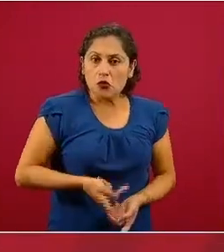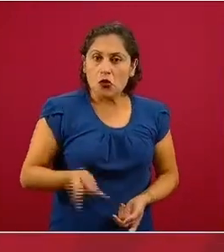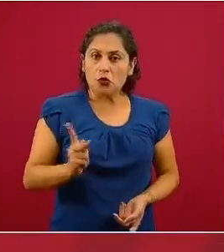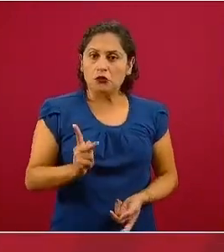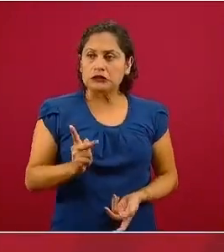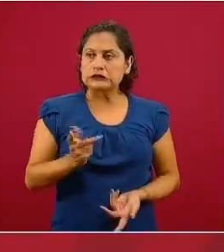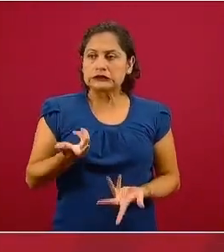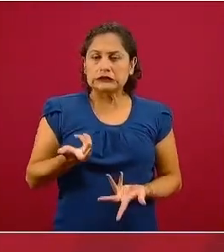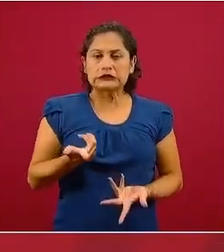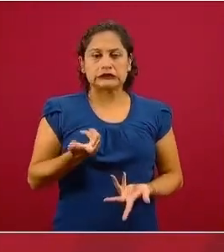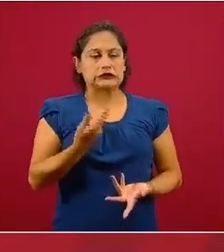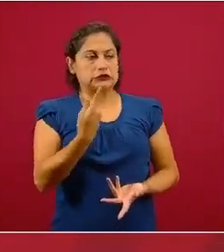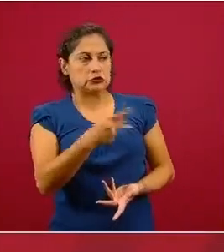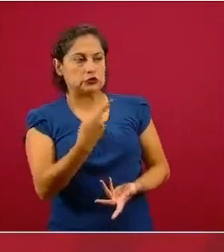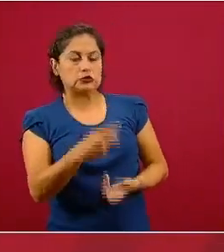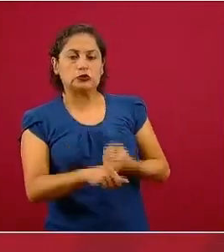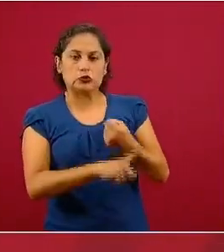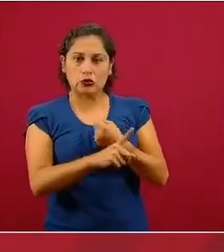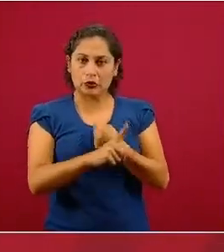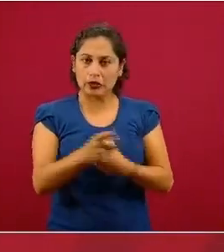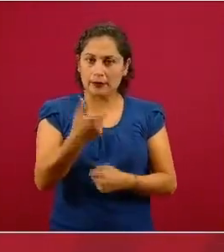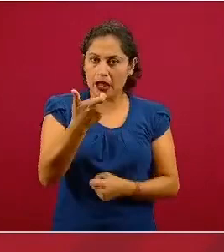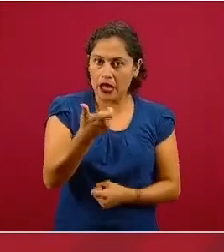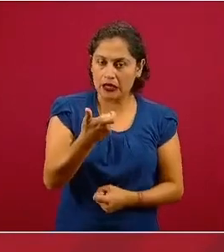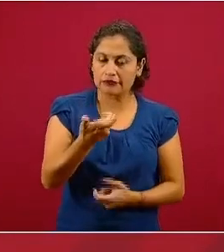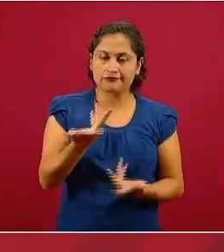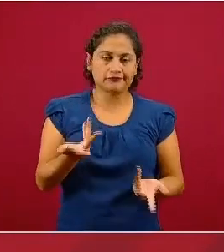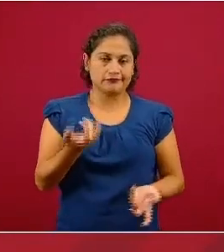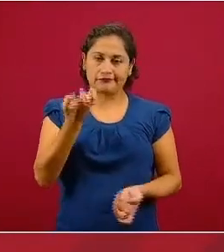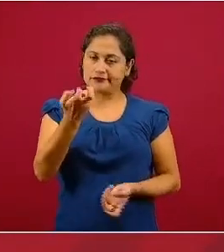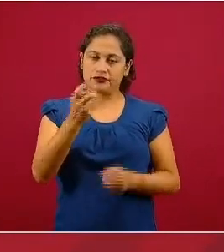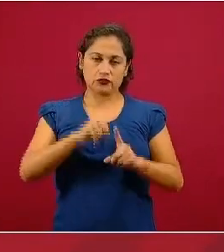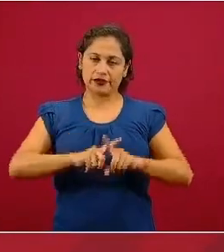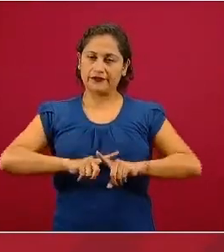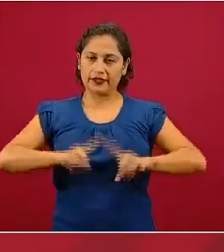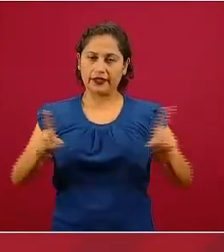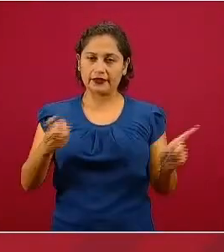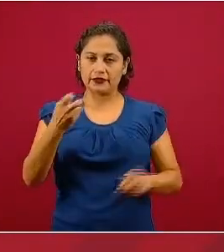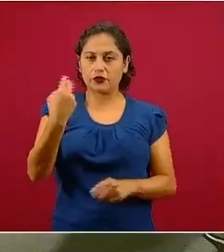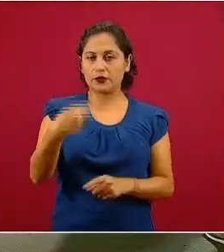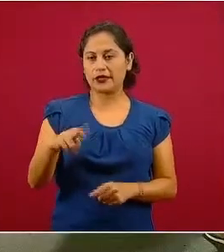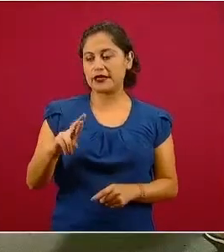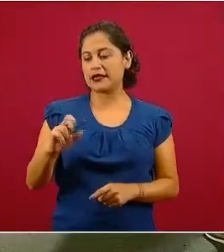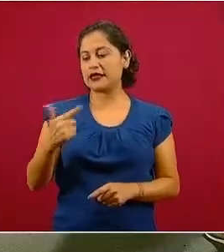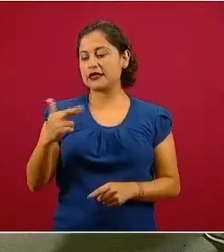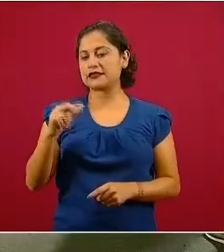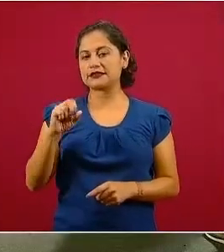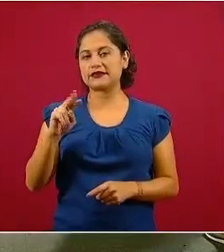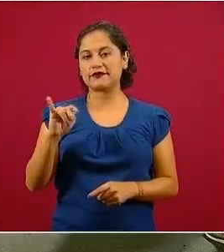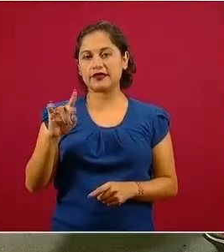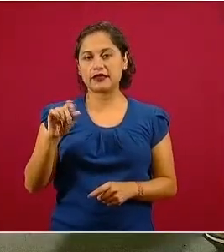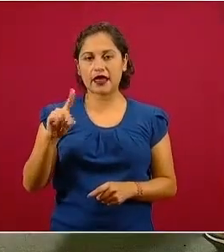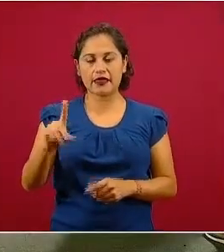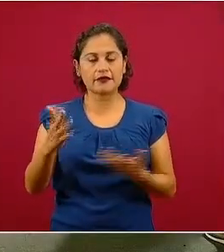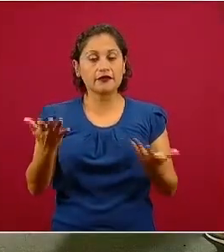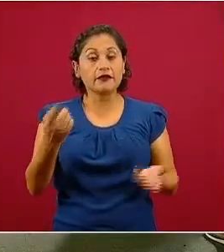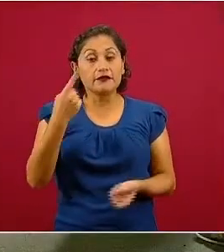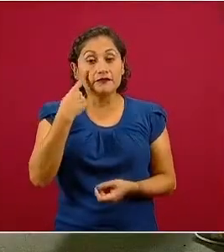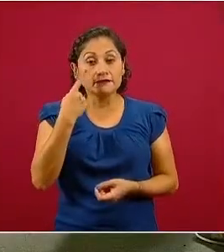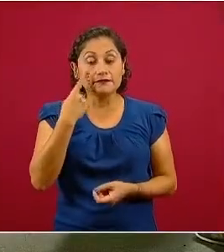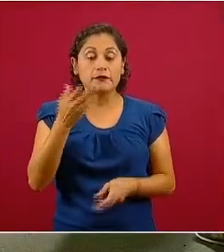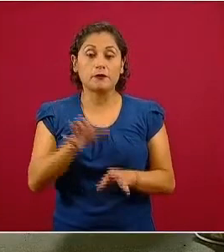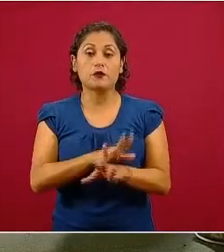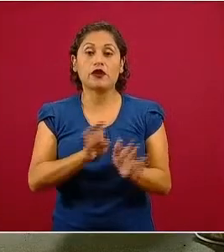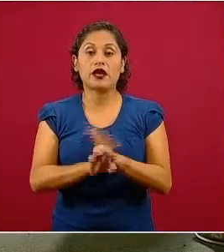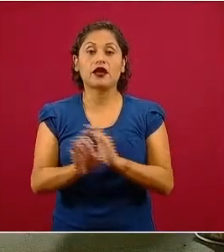regresividad en economía, pero aquí ocurre un fenómeno interesante. Ciertamente disuade más a las personas con